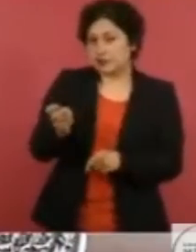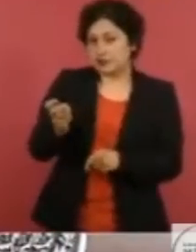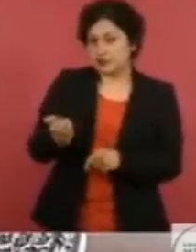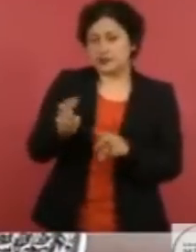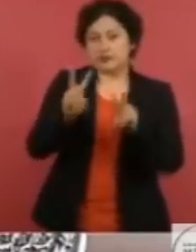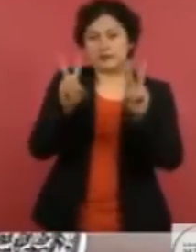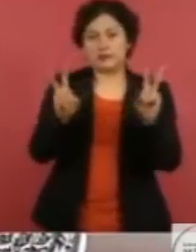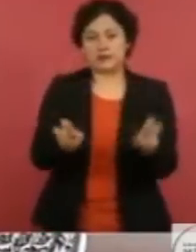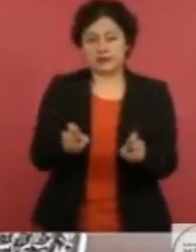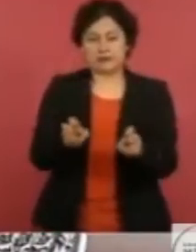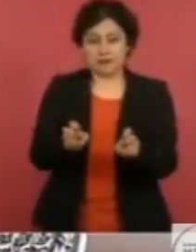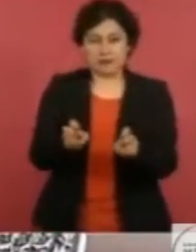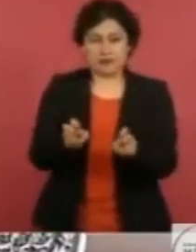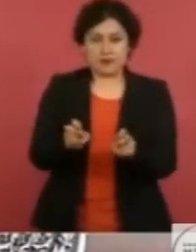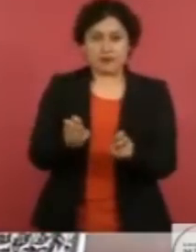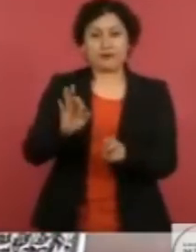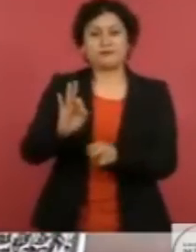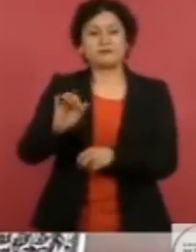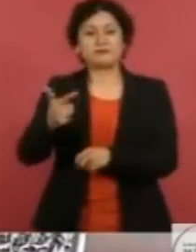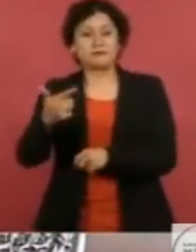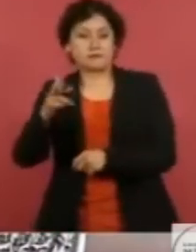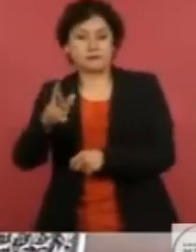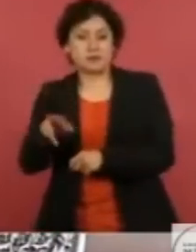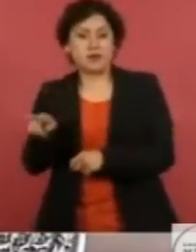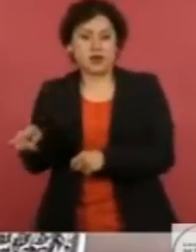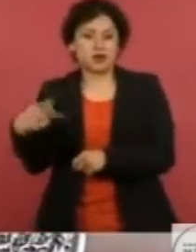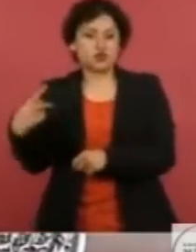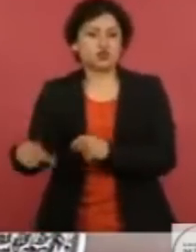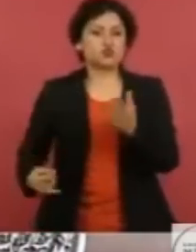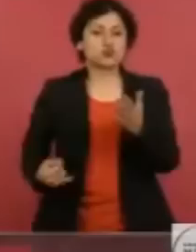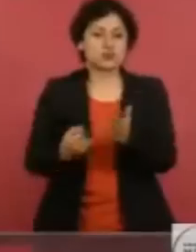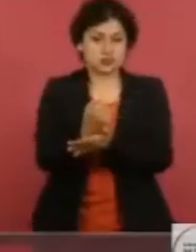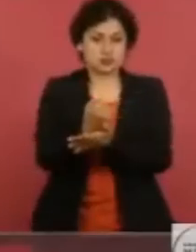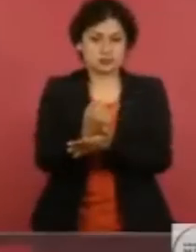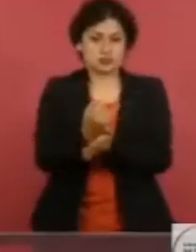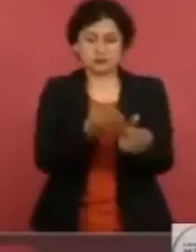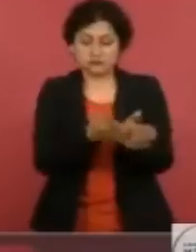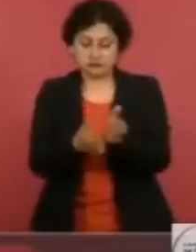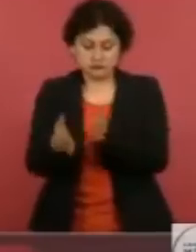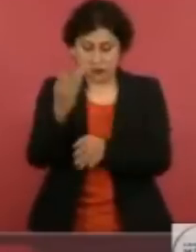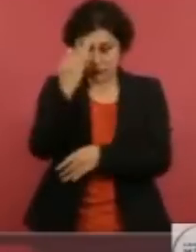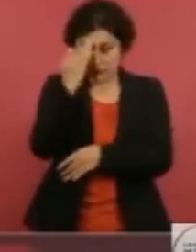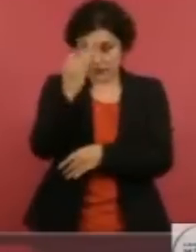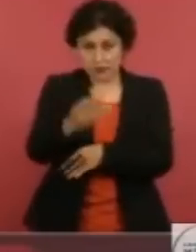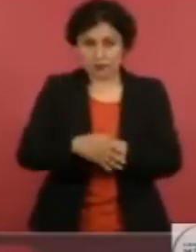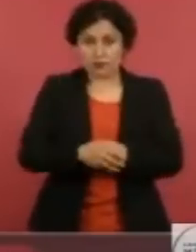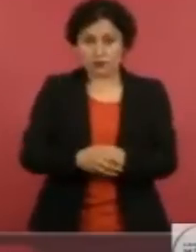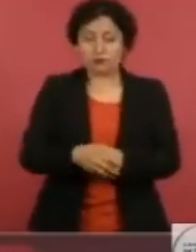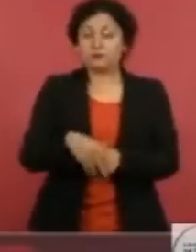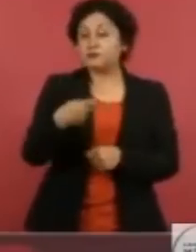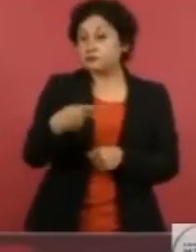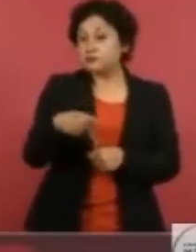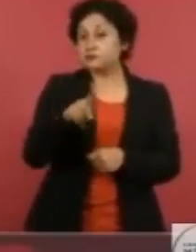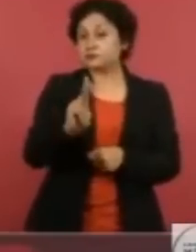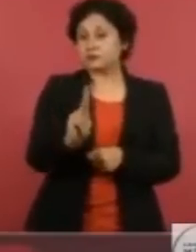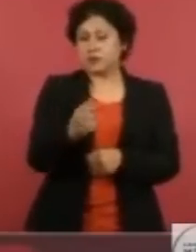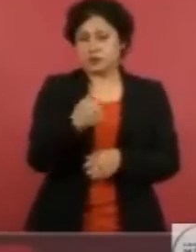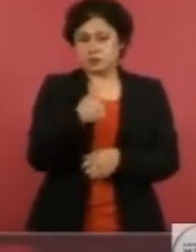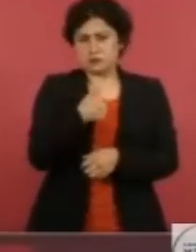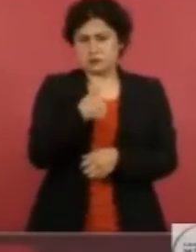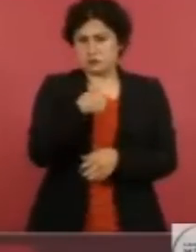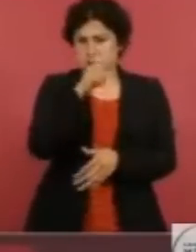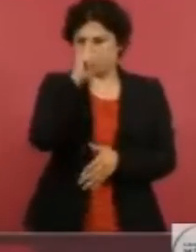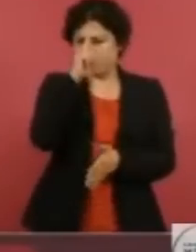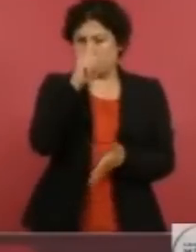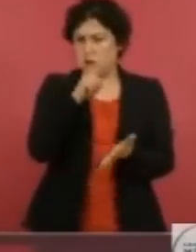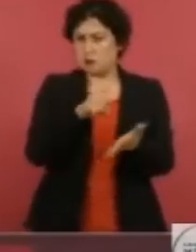términos, los plazos, pero estoy seguro que